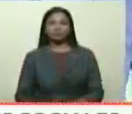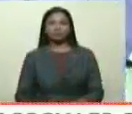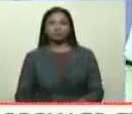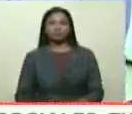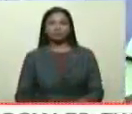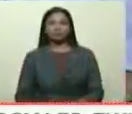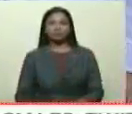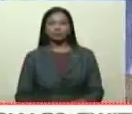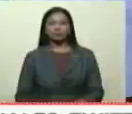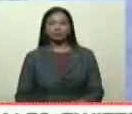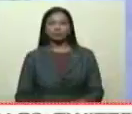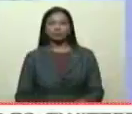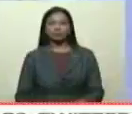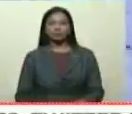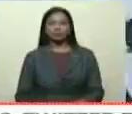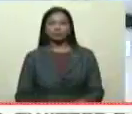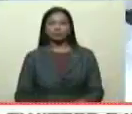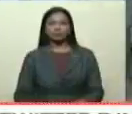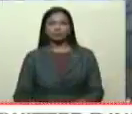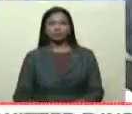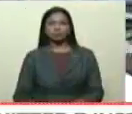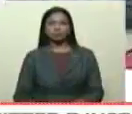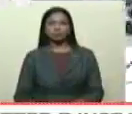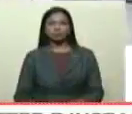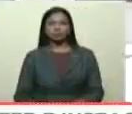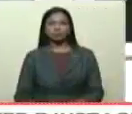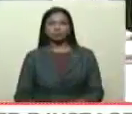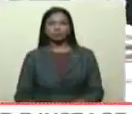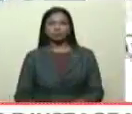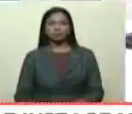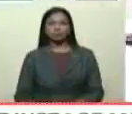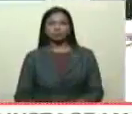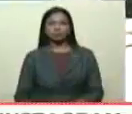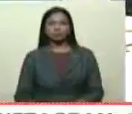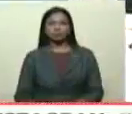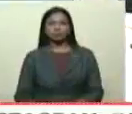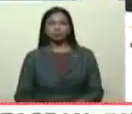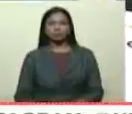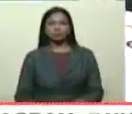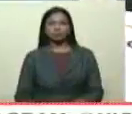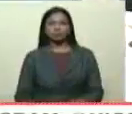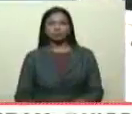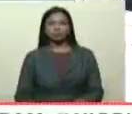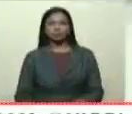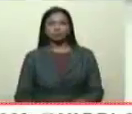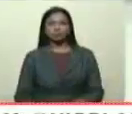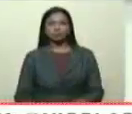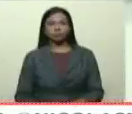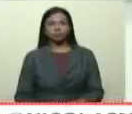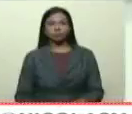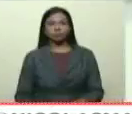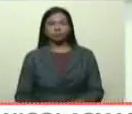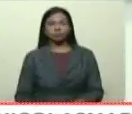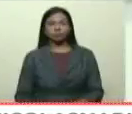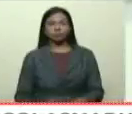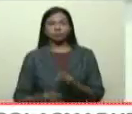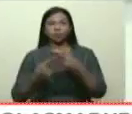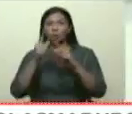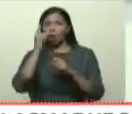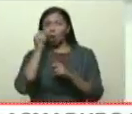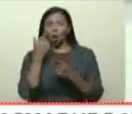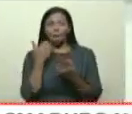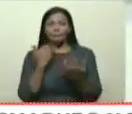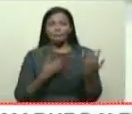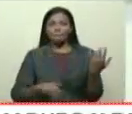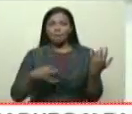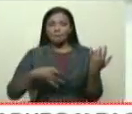Estos artistas venezolanos destacados a propósito del Día Nacional del Rock. Wolfgang Rosa es el bajista del